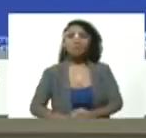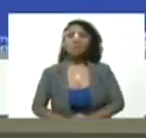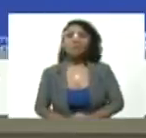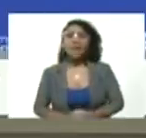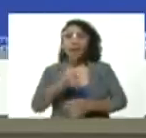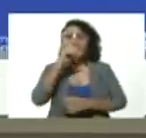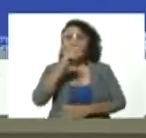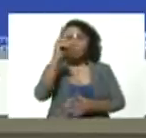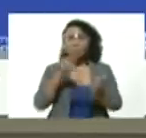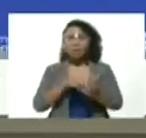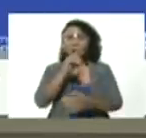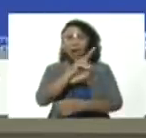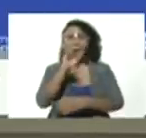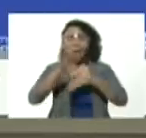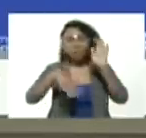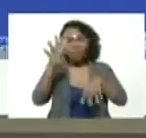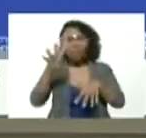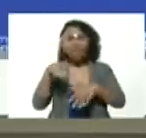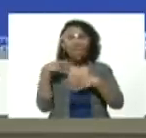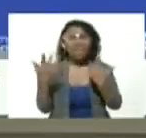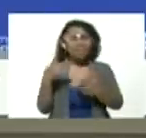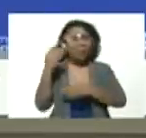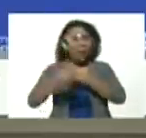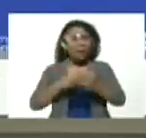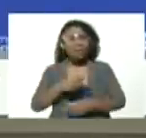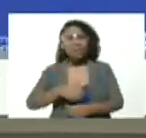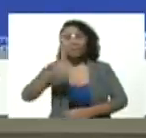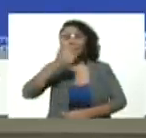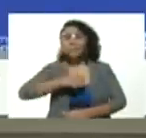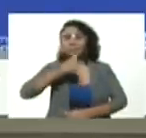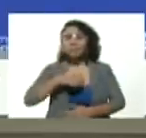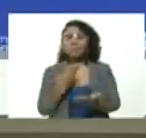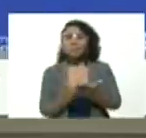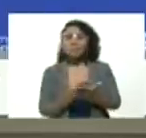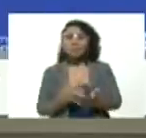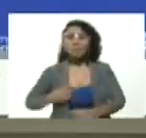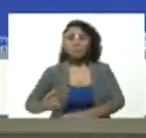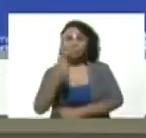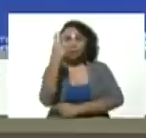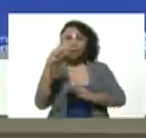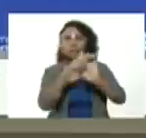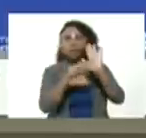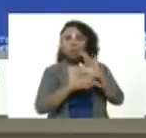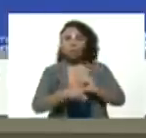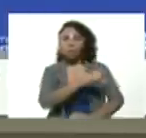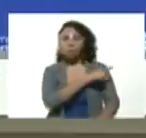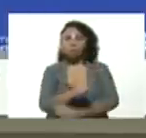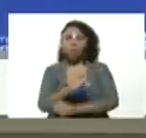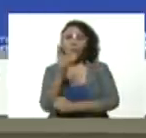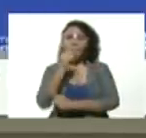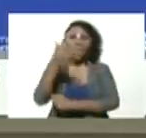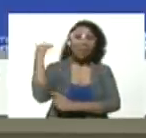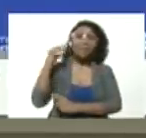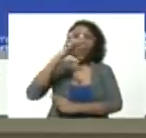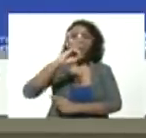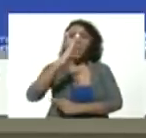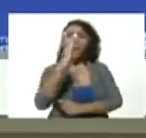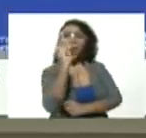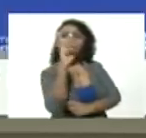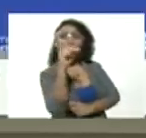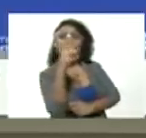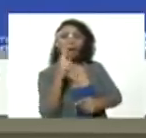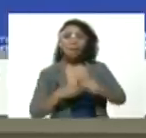año 2014, que es la que sustenta la primera orden ejecutiva de Barack Hussein Obama,